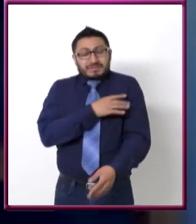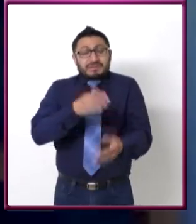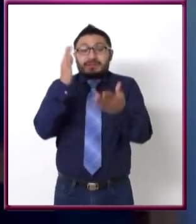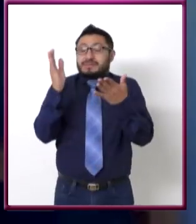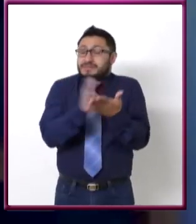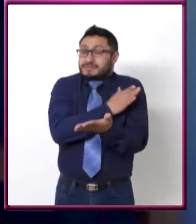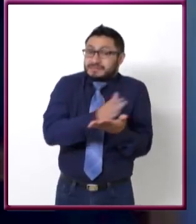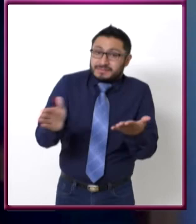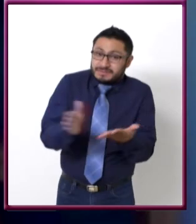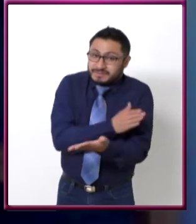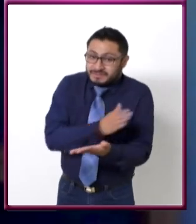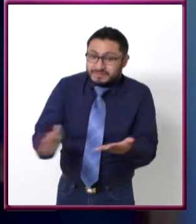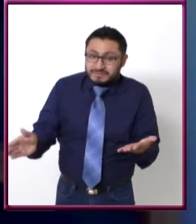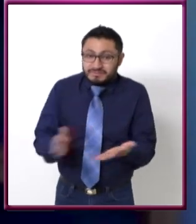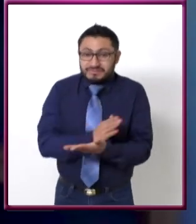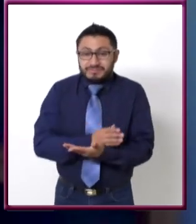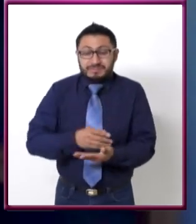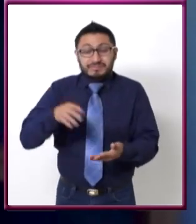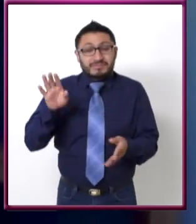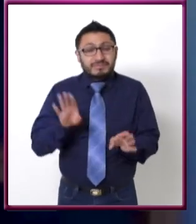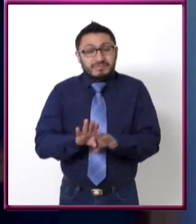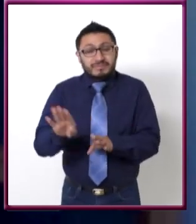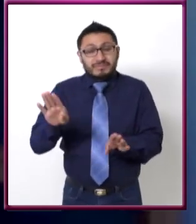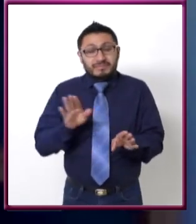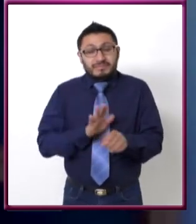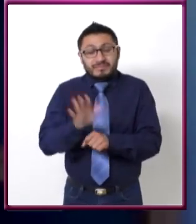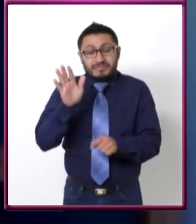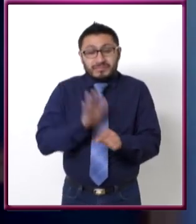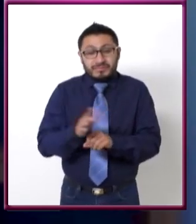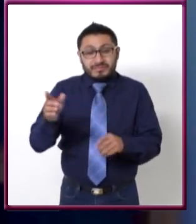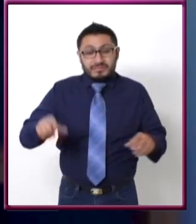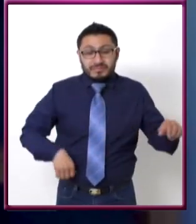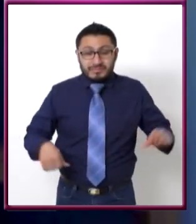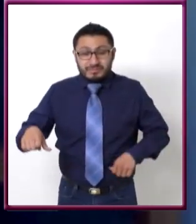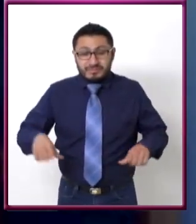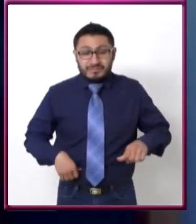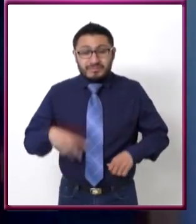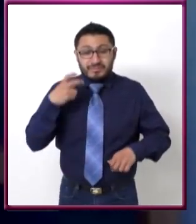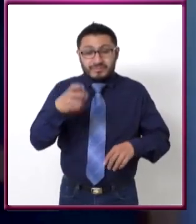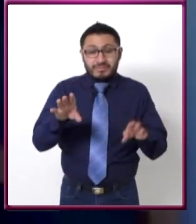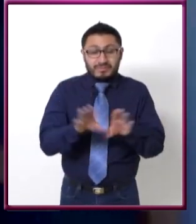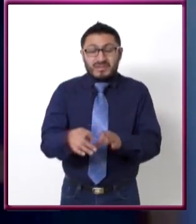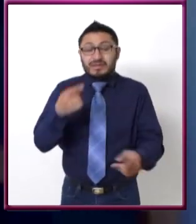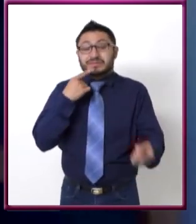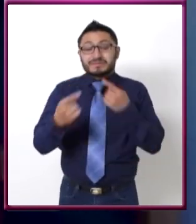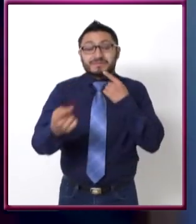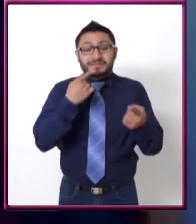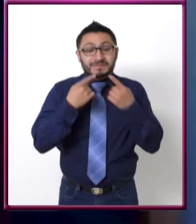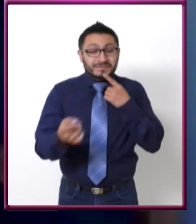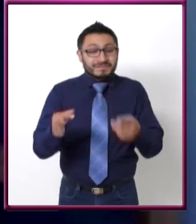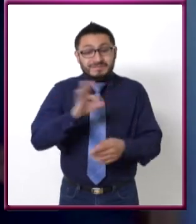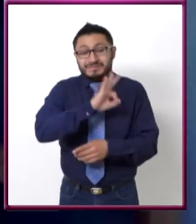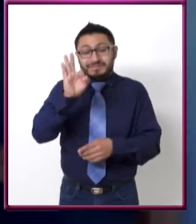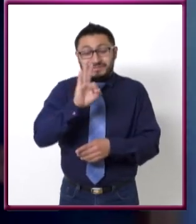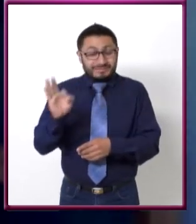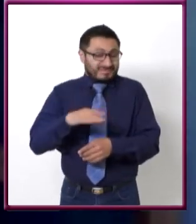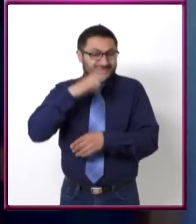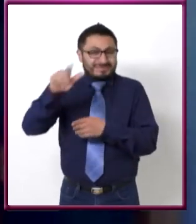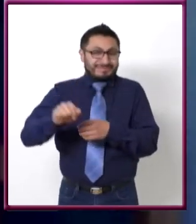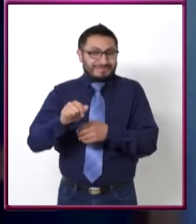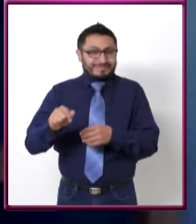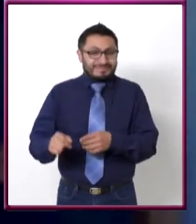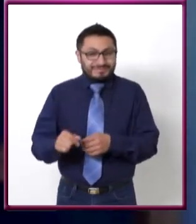emocional, independientemente de la cuestión del oficio, que eso también, bueno, será una discusión si es o